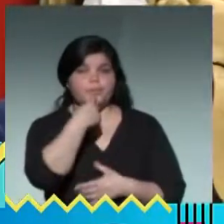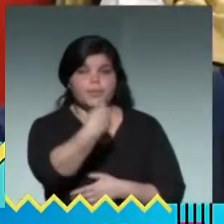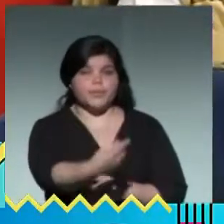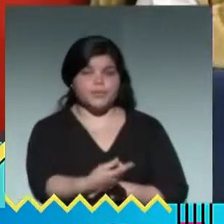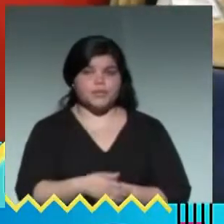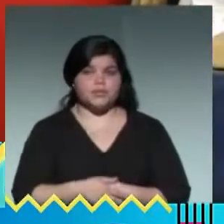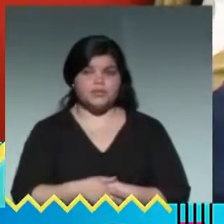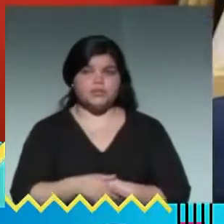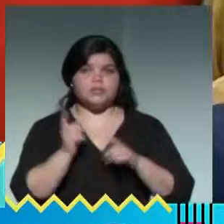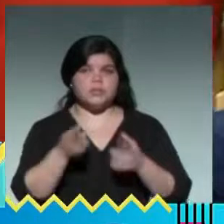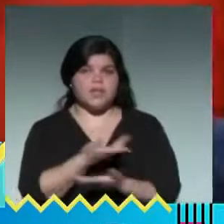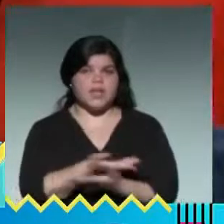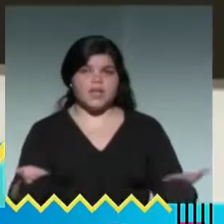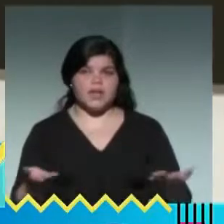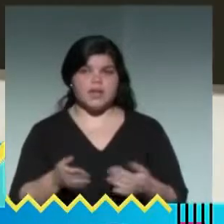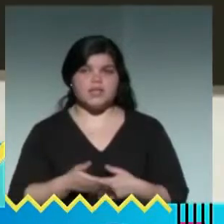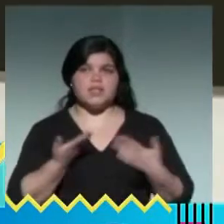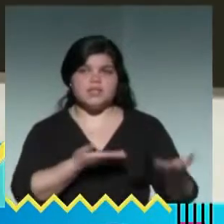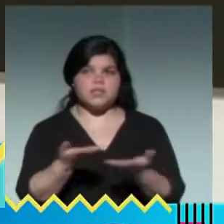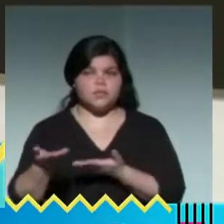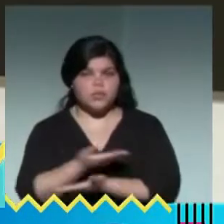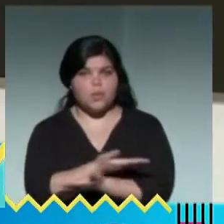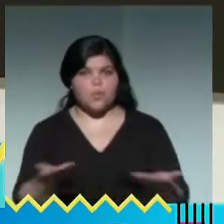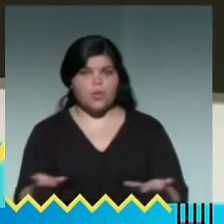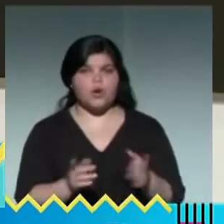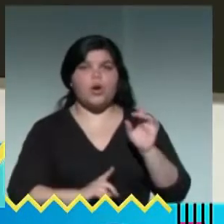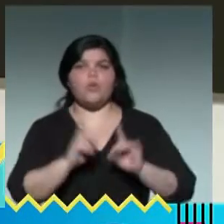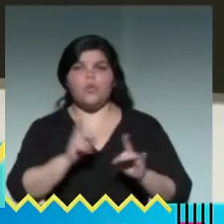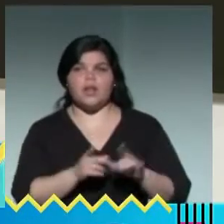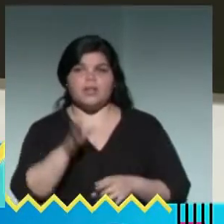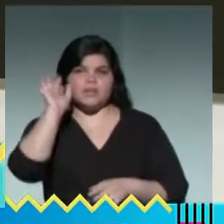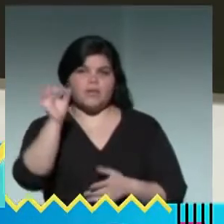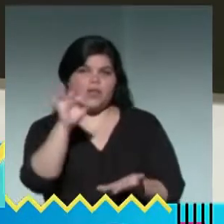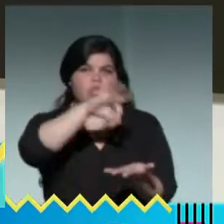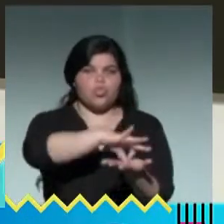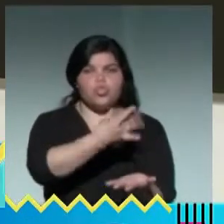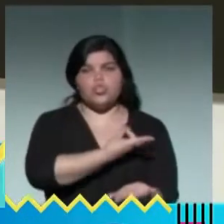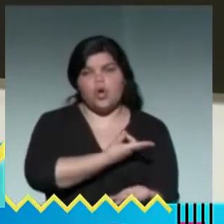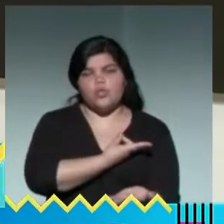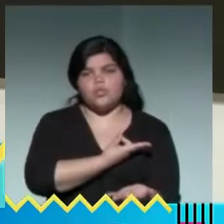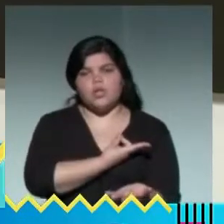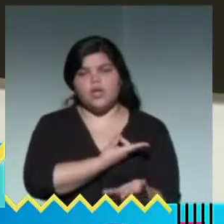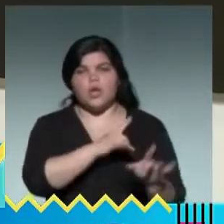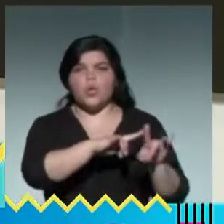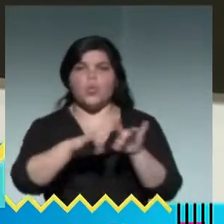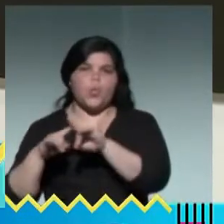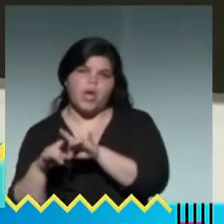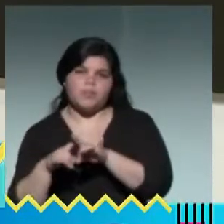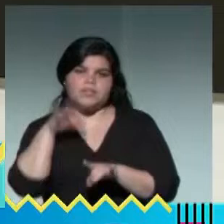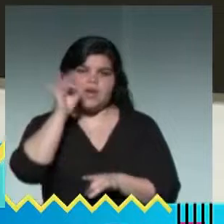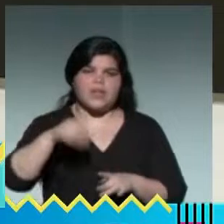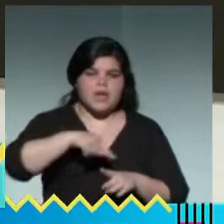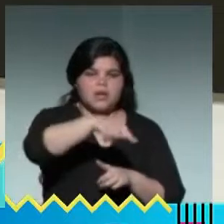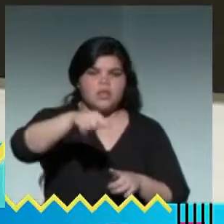también se ponen en general para el servicio público, que tiene que ver con la geolocalización y el sitio web, ¿no? Para saber los recorridos y todo eso. Digo, hoy